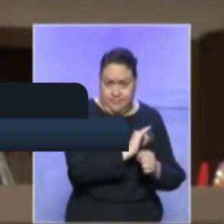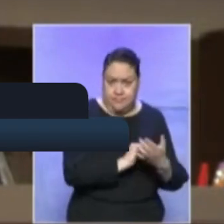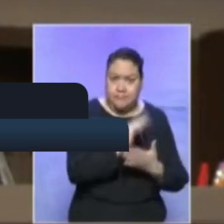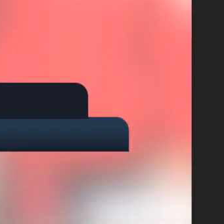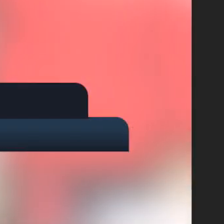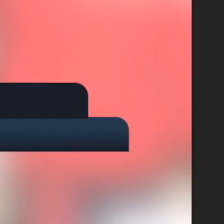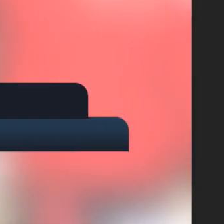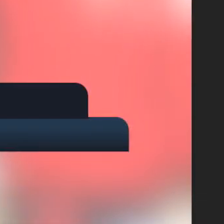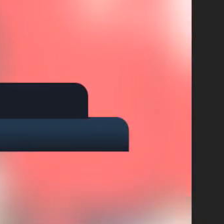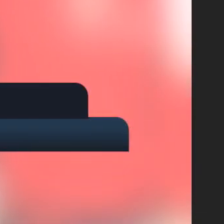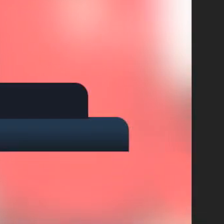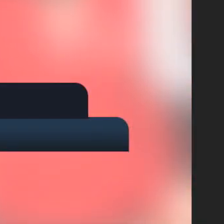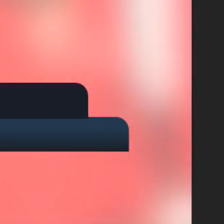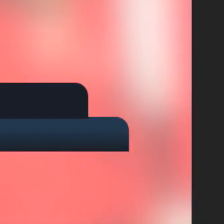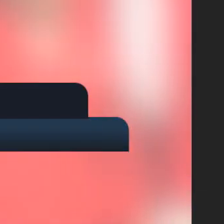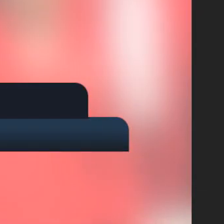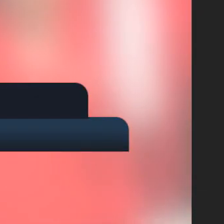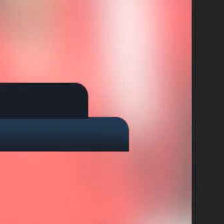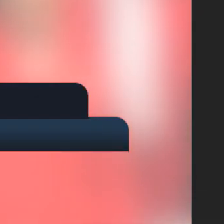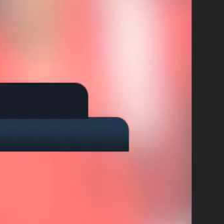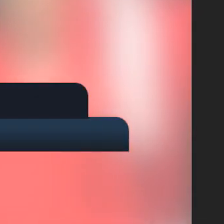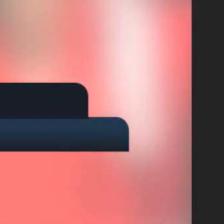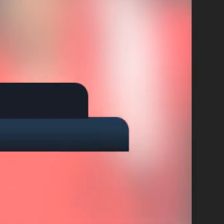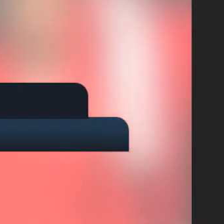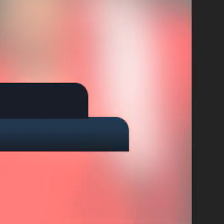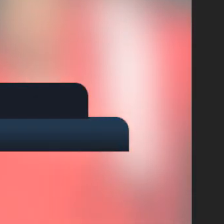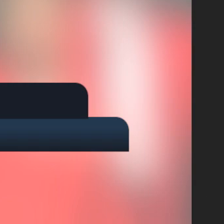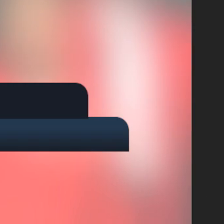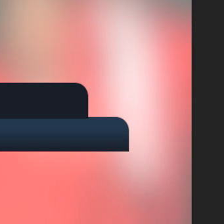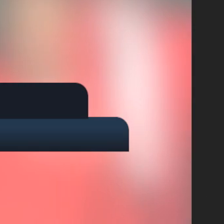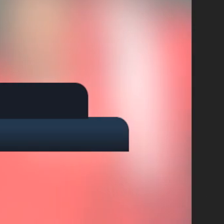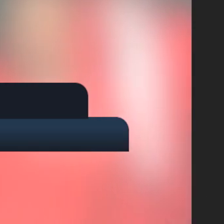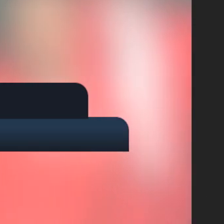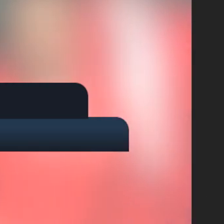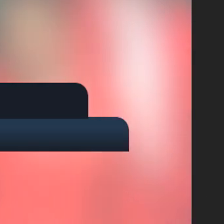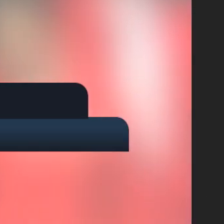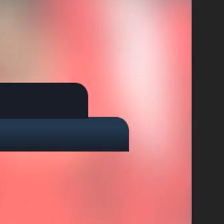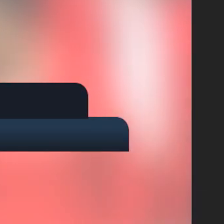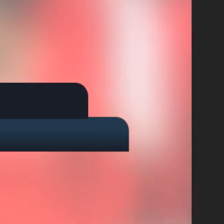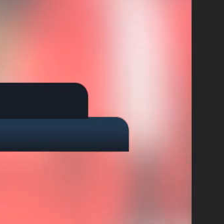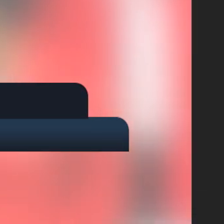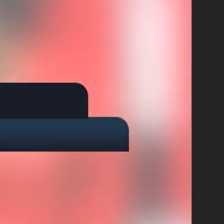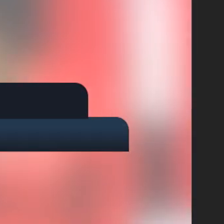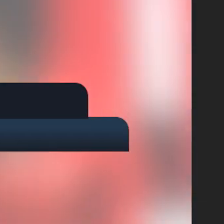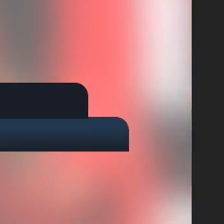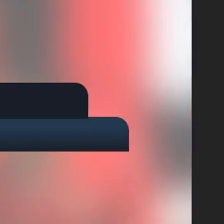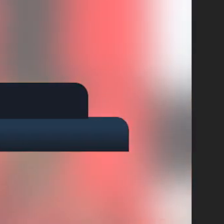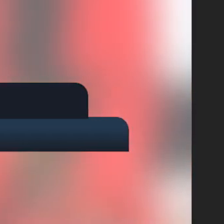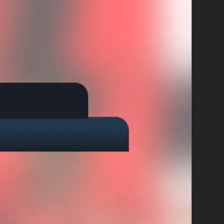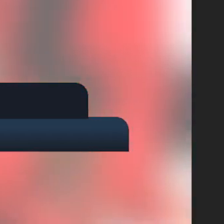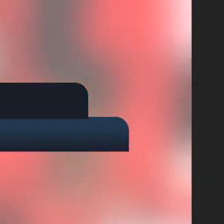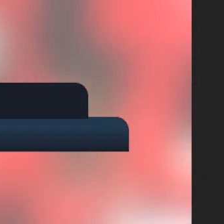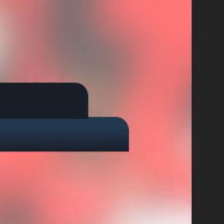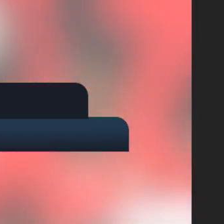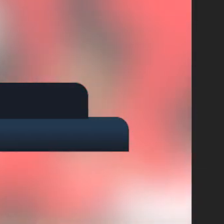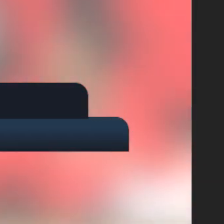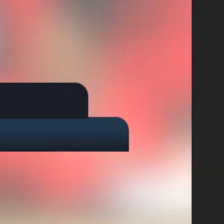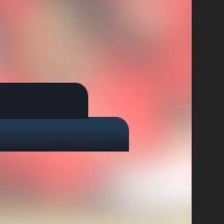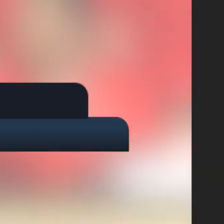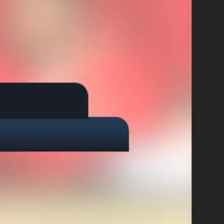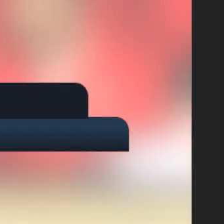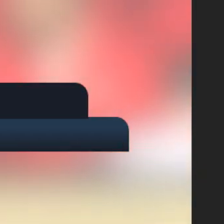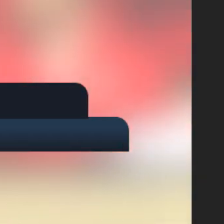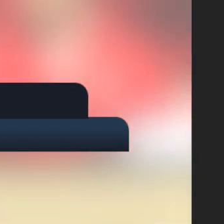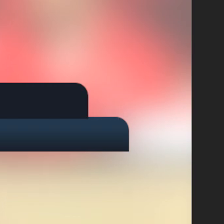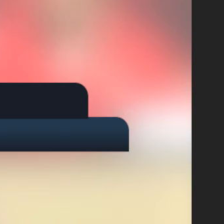de aspirantes a la presidencia según el proyecto del magistrado las impugnaciones son consideradas improcedentes porque los inconformes no agotaron la